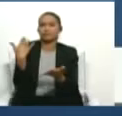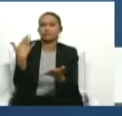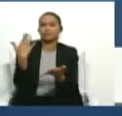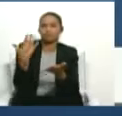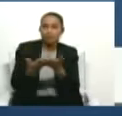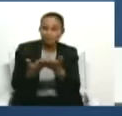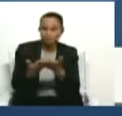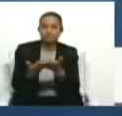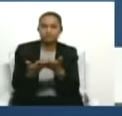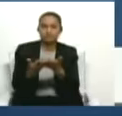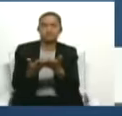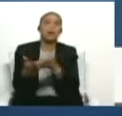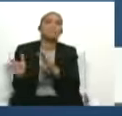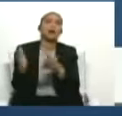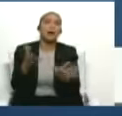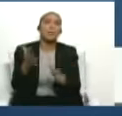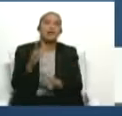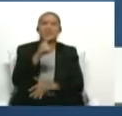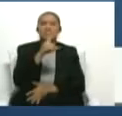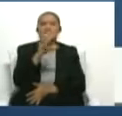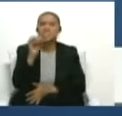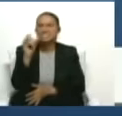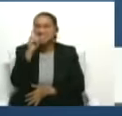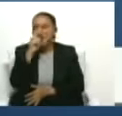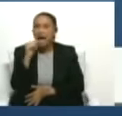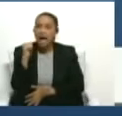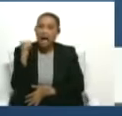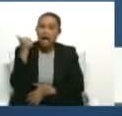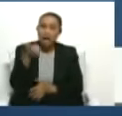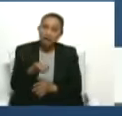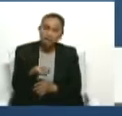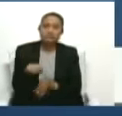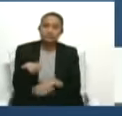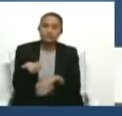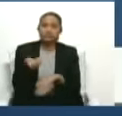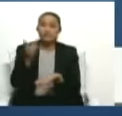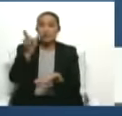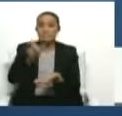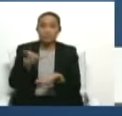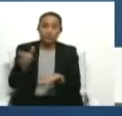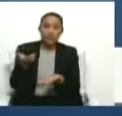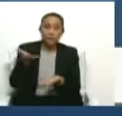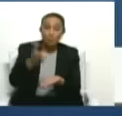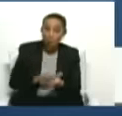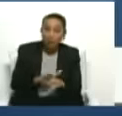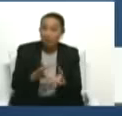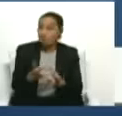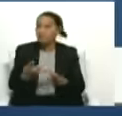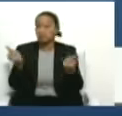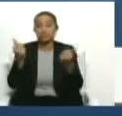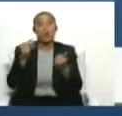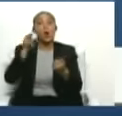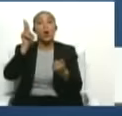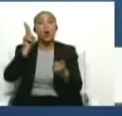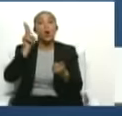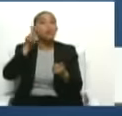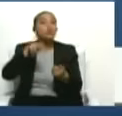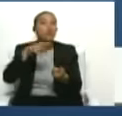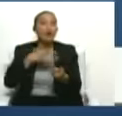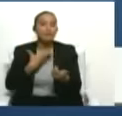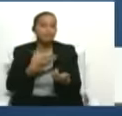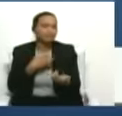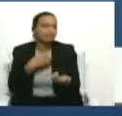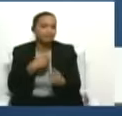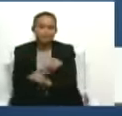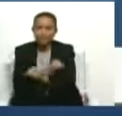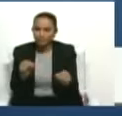buscó que al menos se le diera los restos para hacerle un velatorio. Nunca ha sido encontrado. El caso de